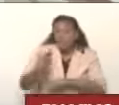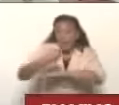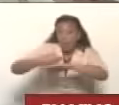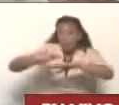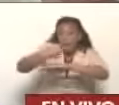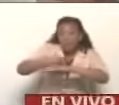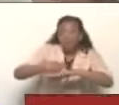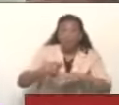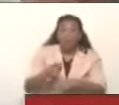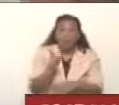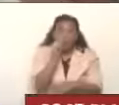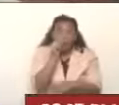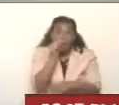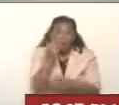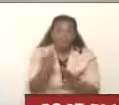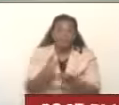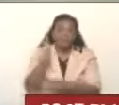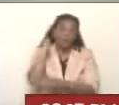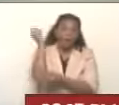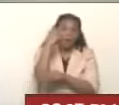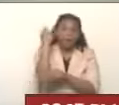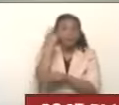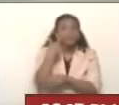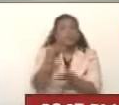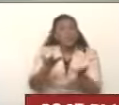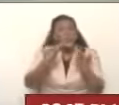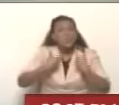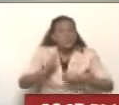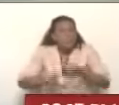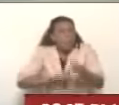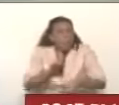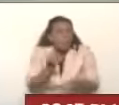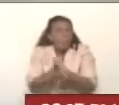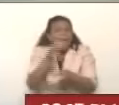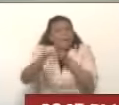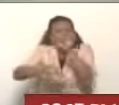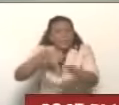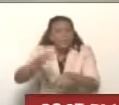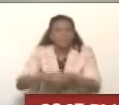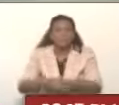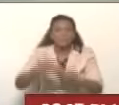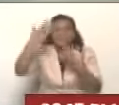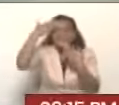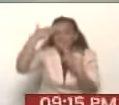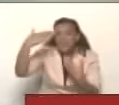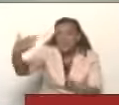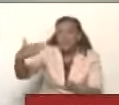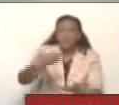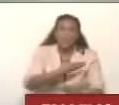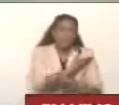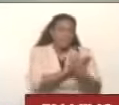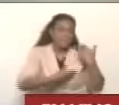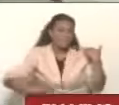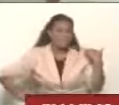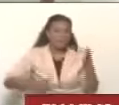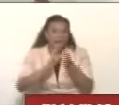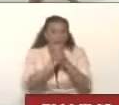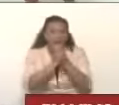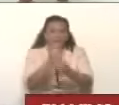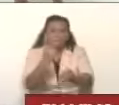bueno, nos expresara un poco cómo fueron los trabajos que se realizaron acá. Bueno, un saludo, hermano